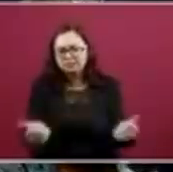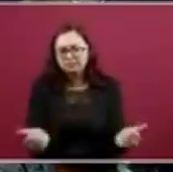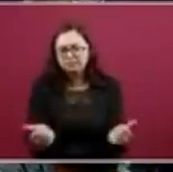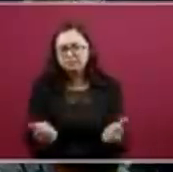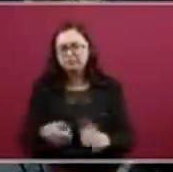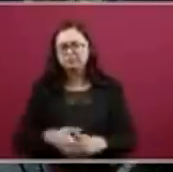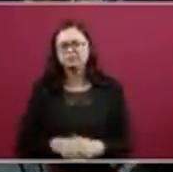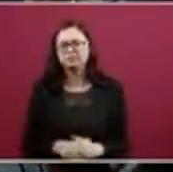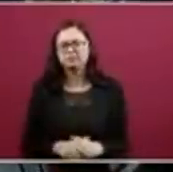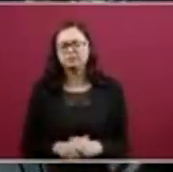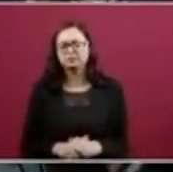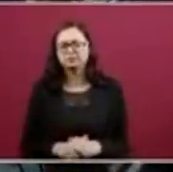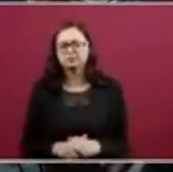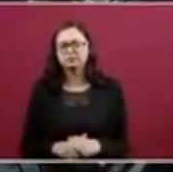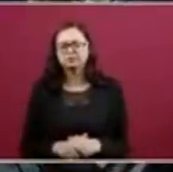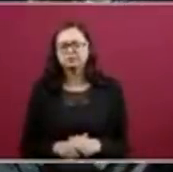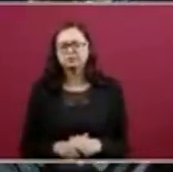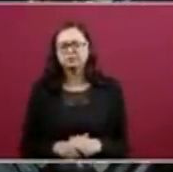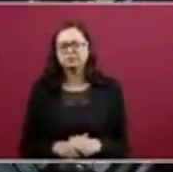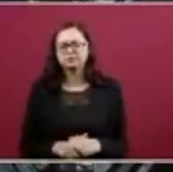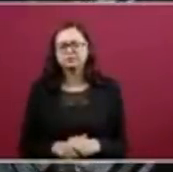los que están